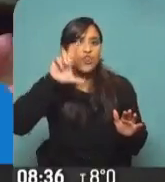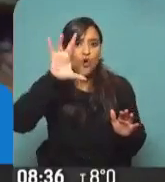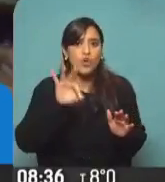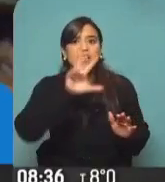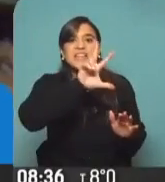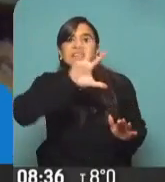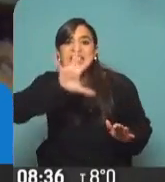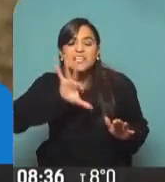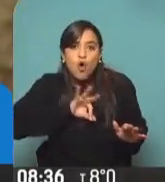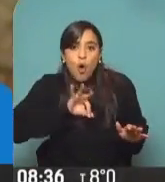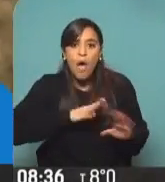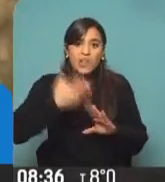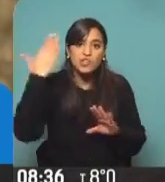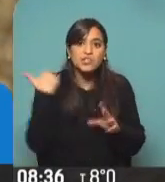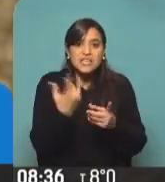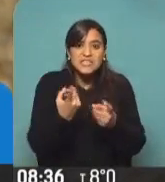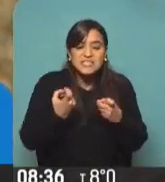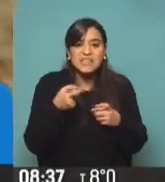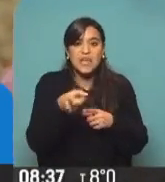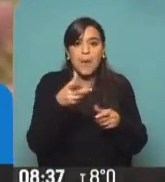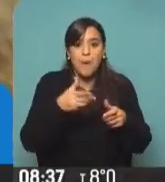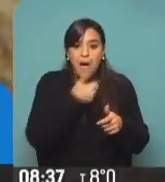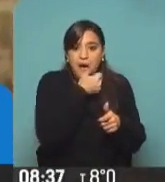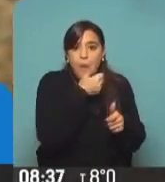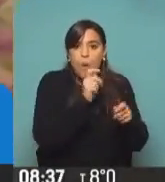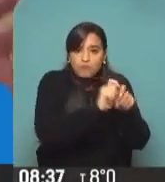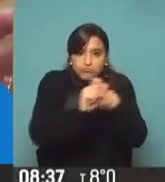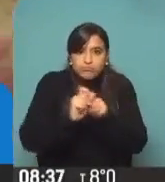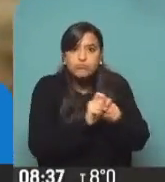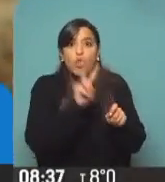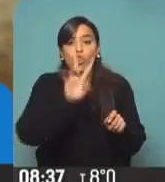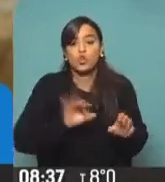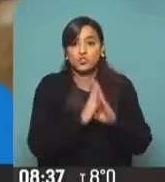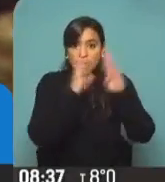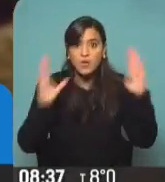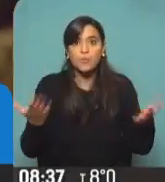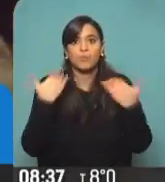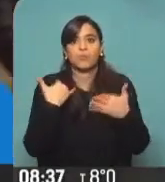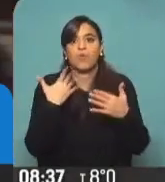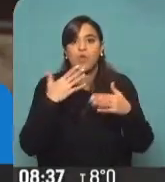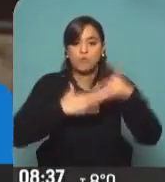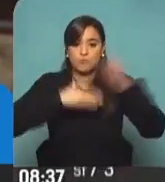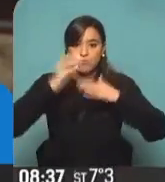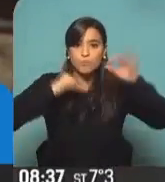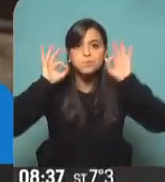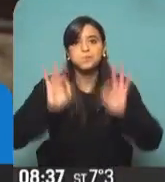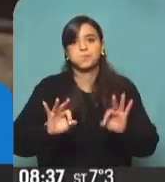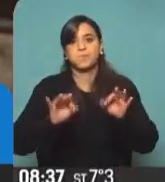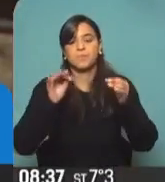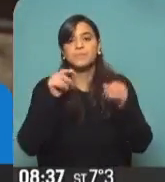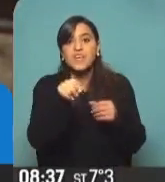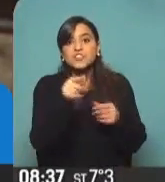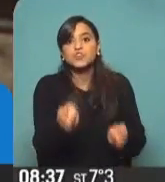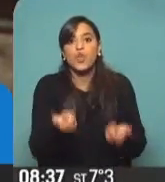35 años que se necesitaba una obra hídrica y a partir de en dos años nosotros pudimos terminar una obra importante y esto hace que